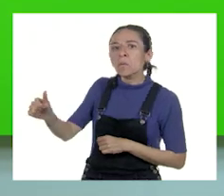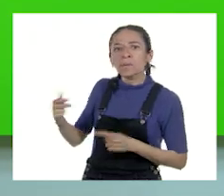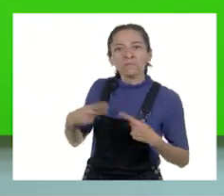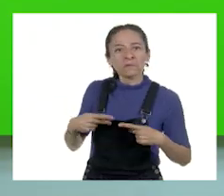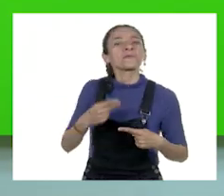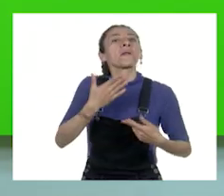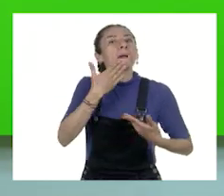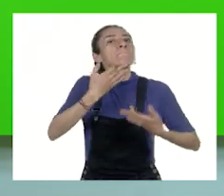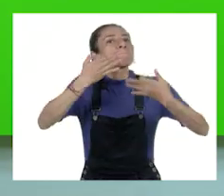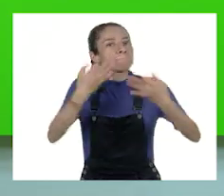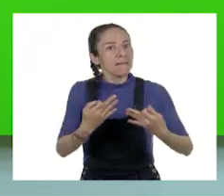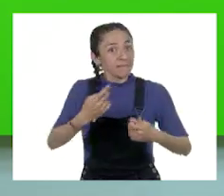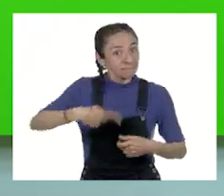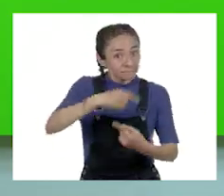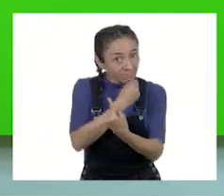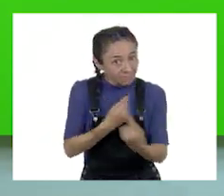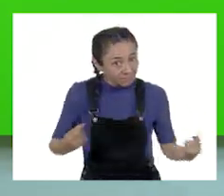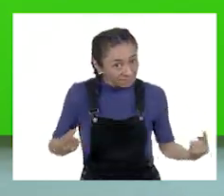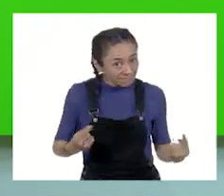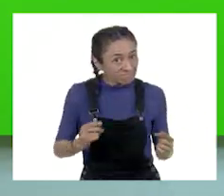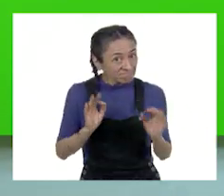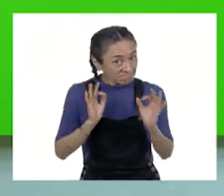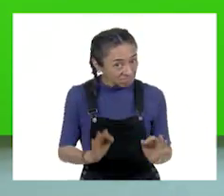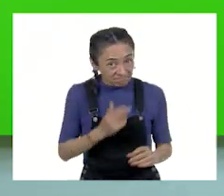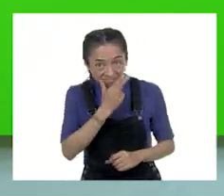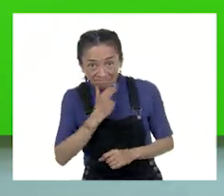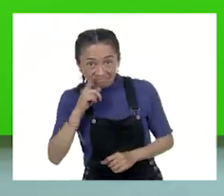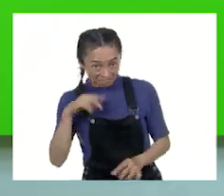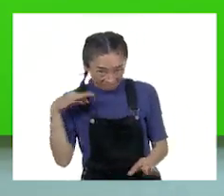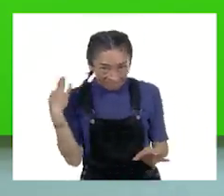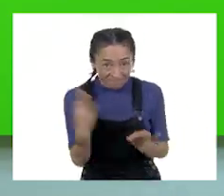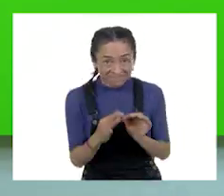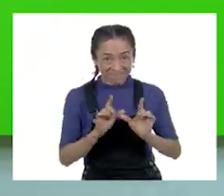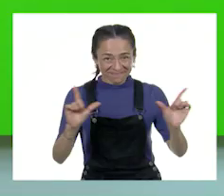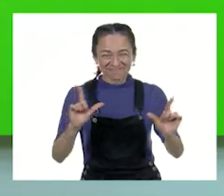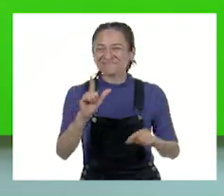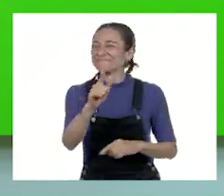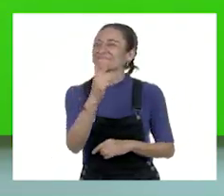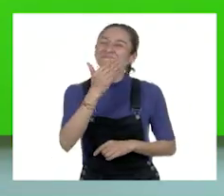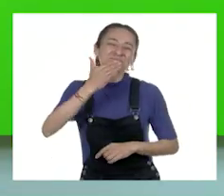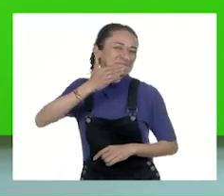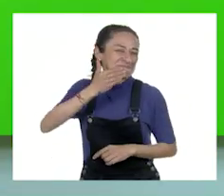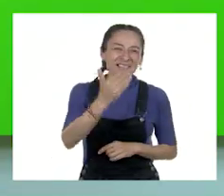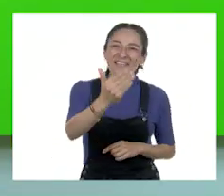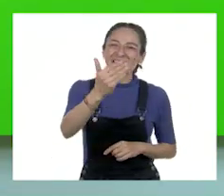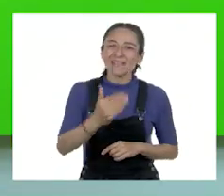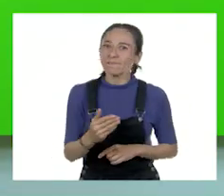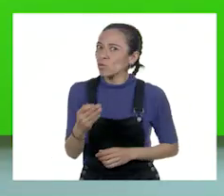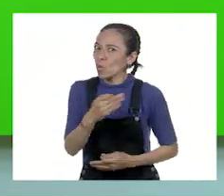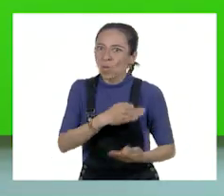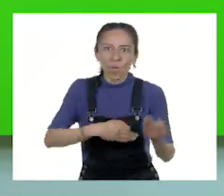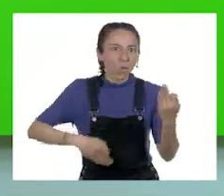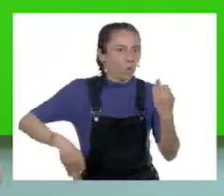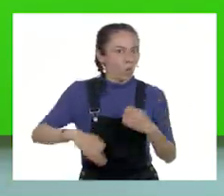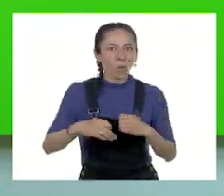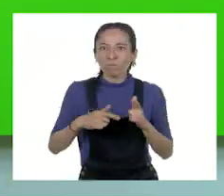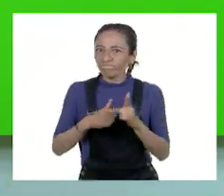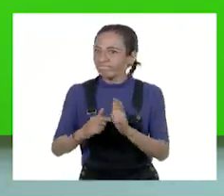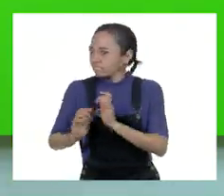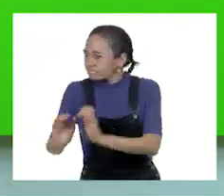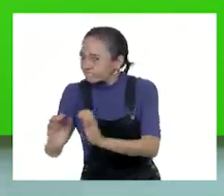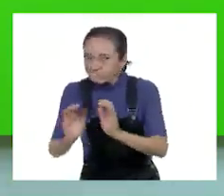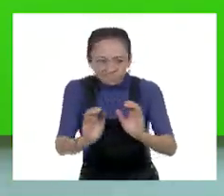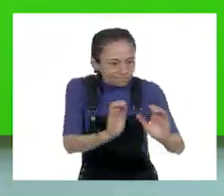¿Listas? ¿Listos? ¡Muy bien! Sigamos cuidándonos entre todos. Y